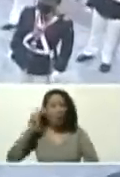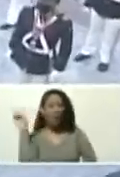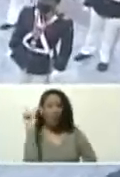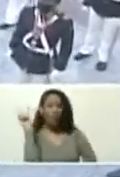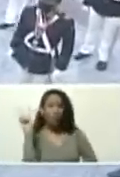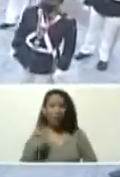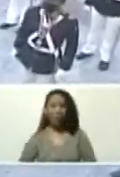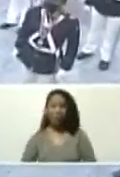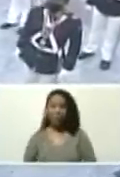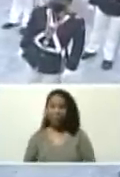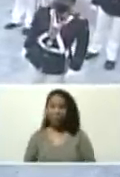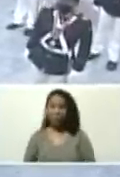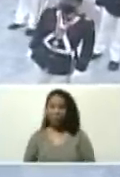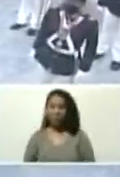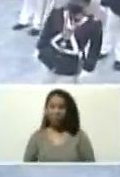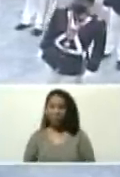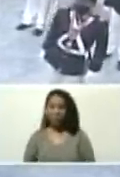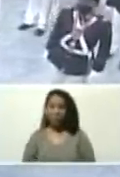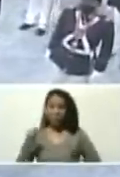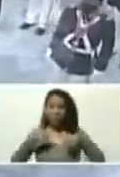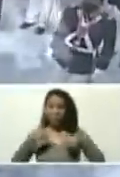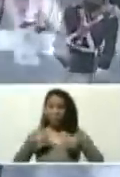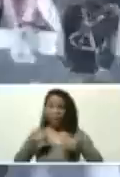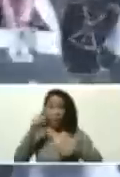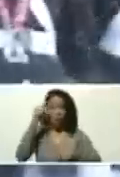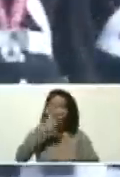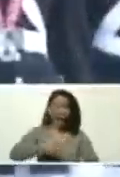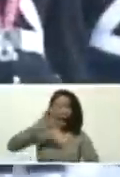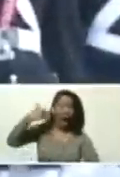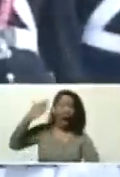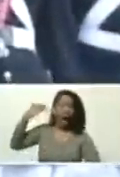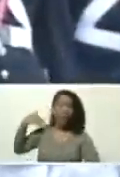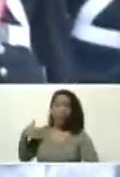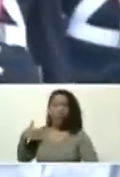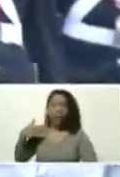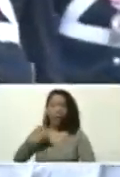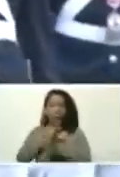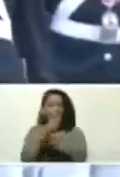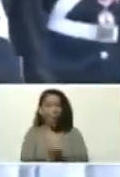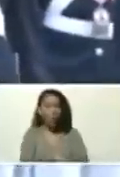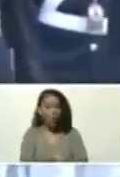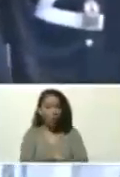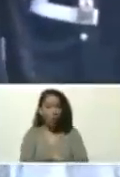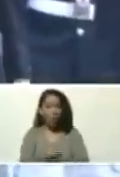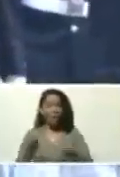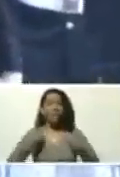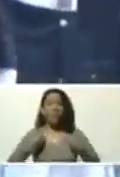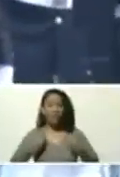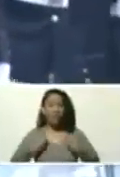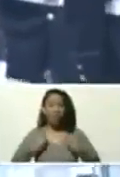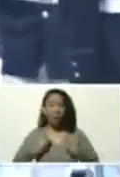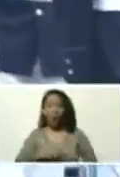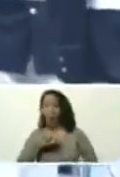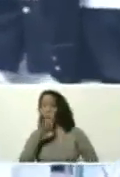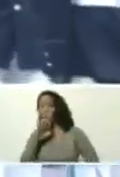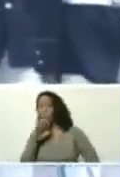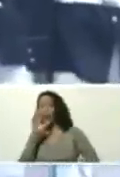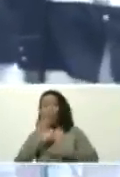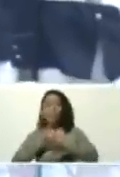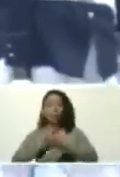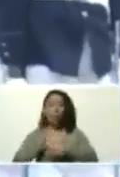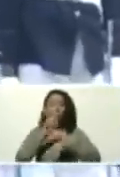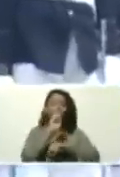Venezuela. Ya en los días anteriores a nuestra graduación, vivimos los trágicos acontecimientos de aquel